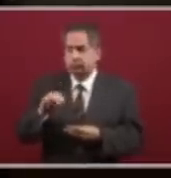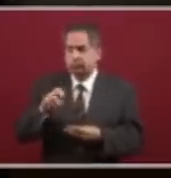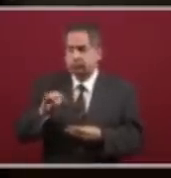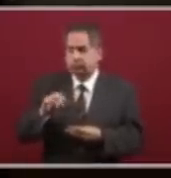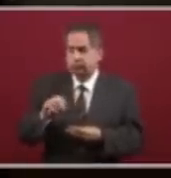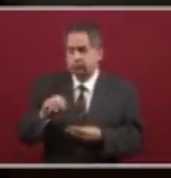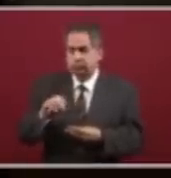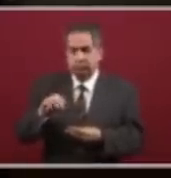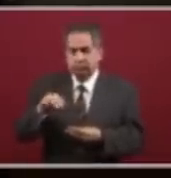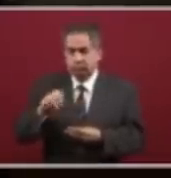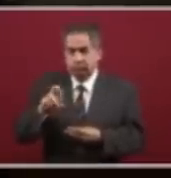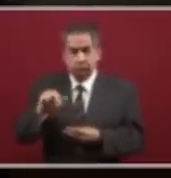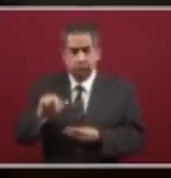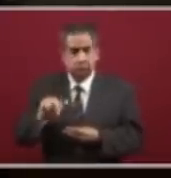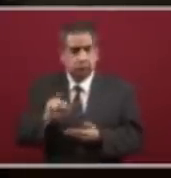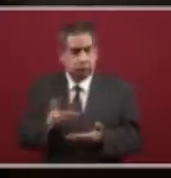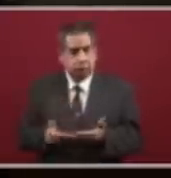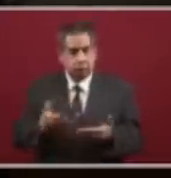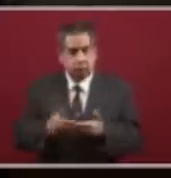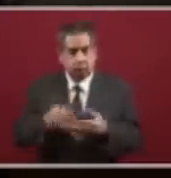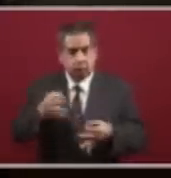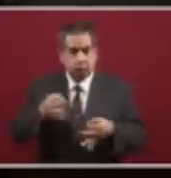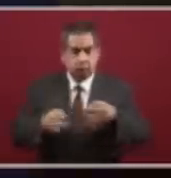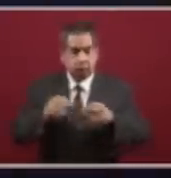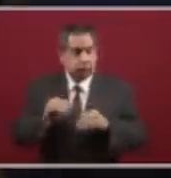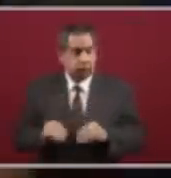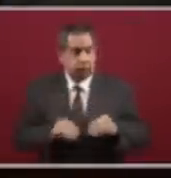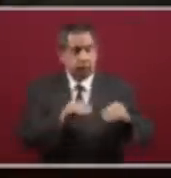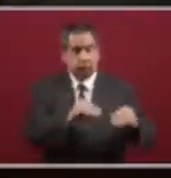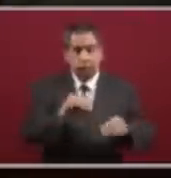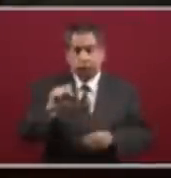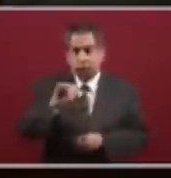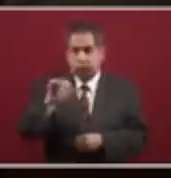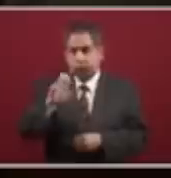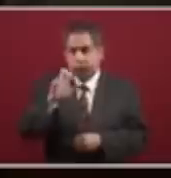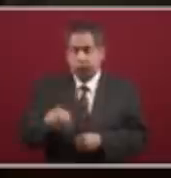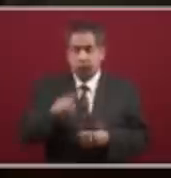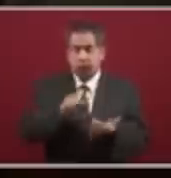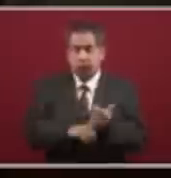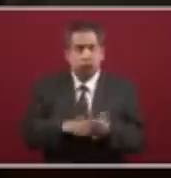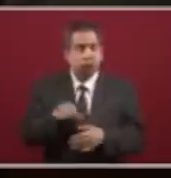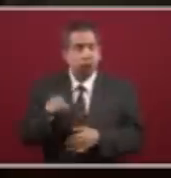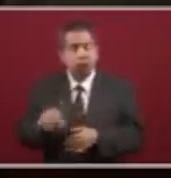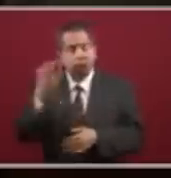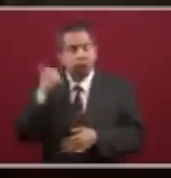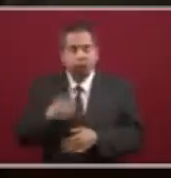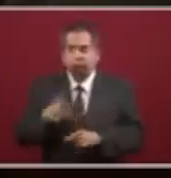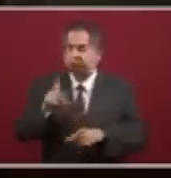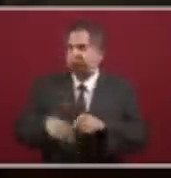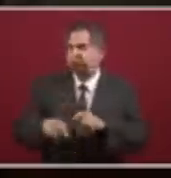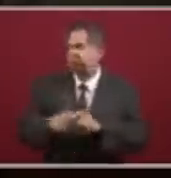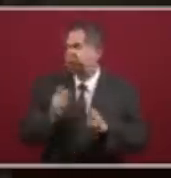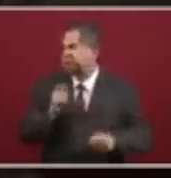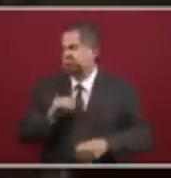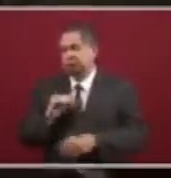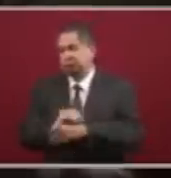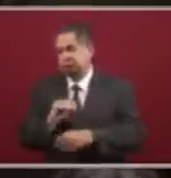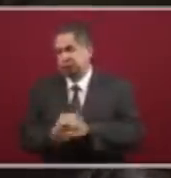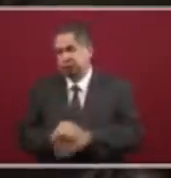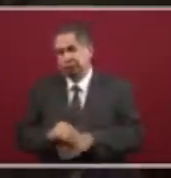momento ahora ministro de la suprema corte fondo de los que echaron el caso pues